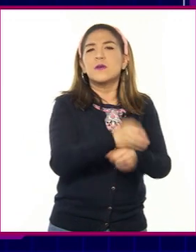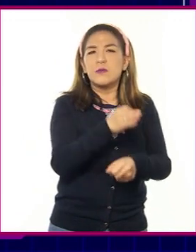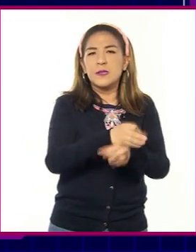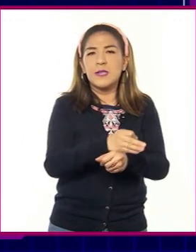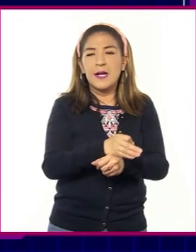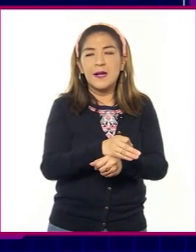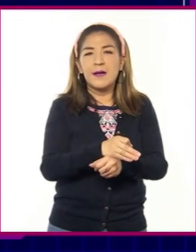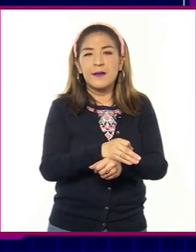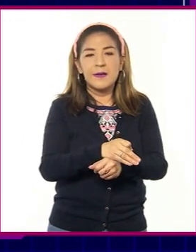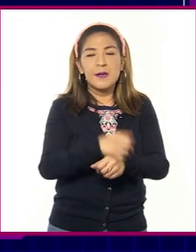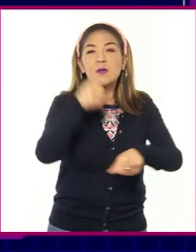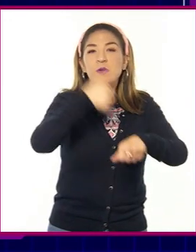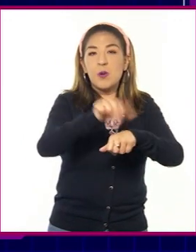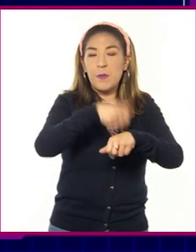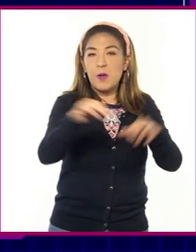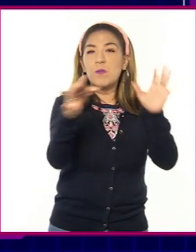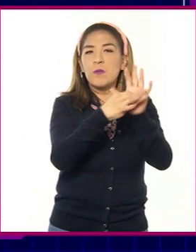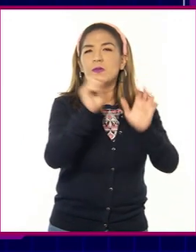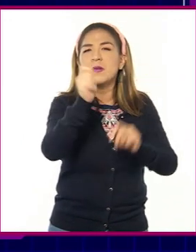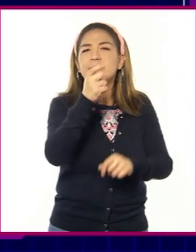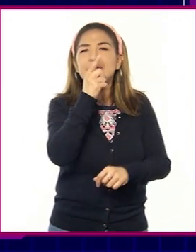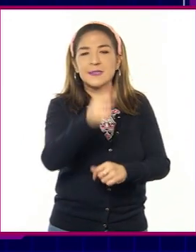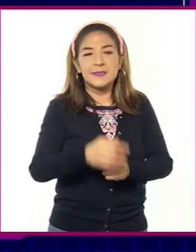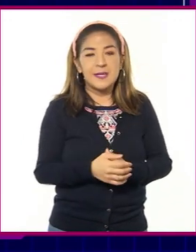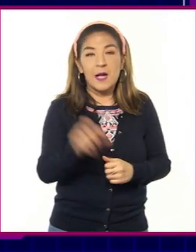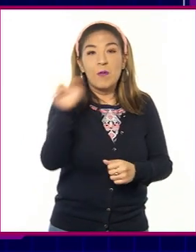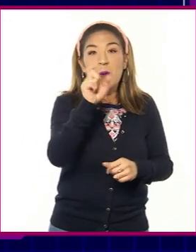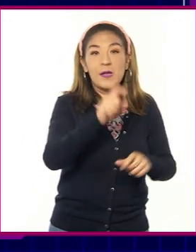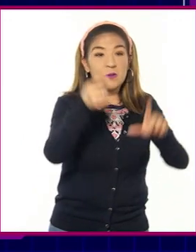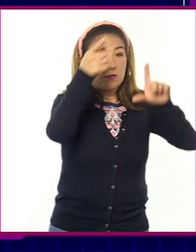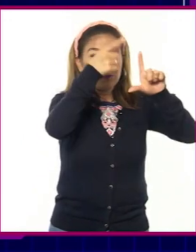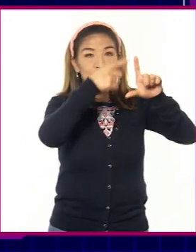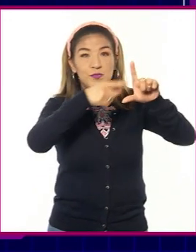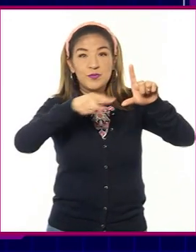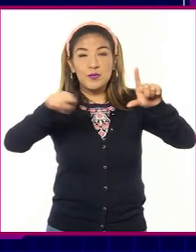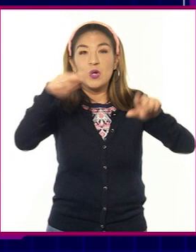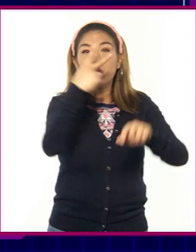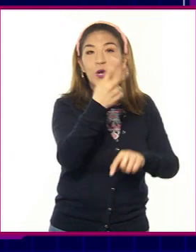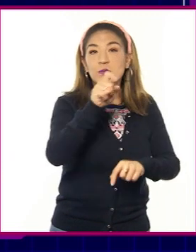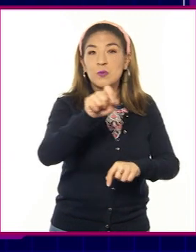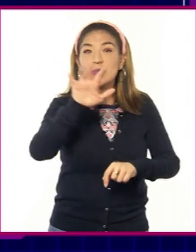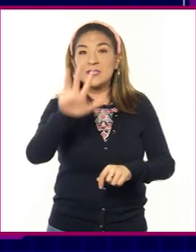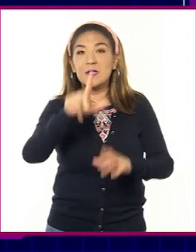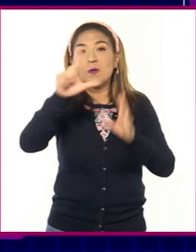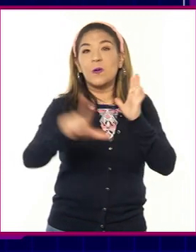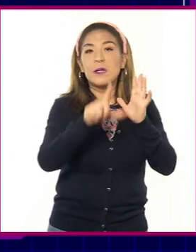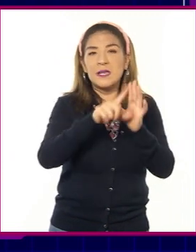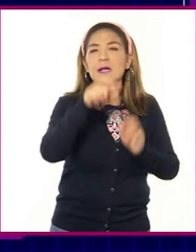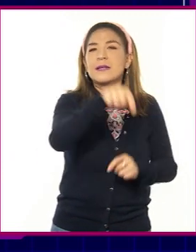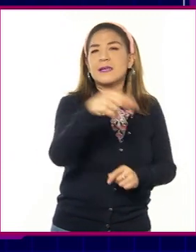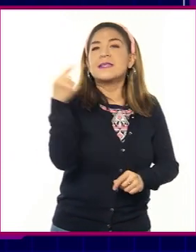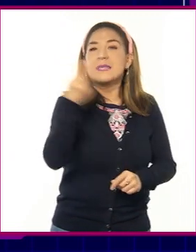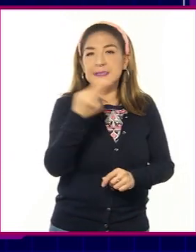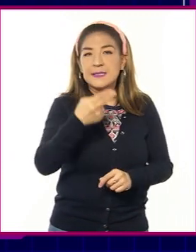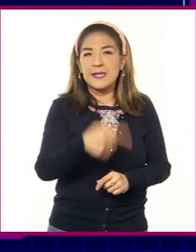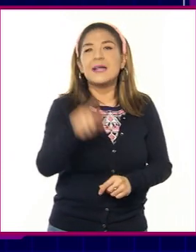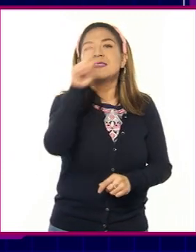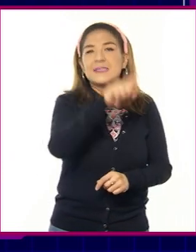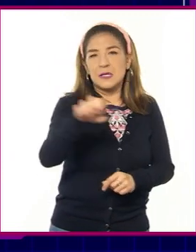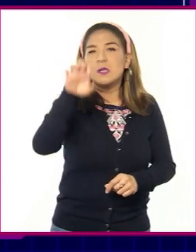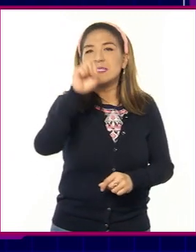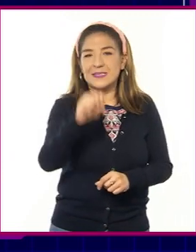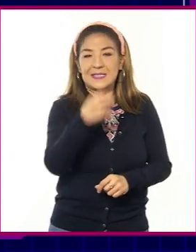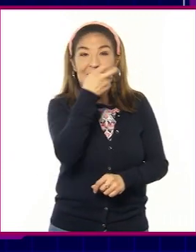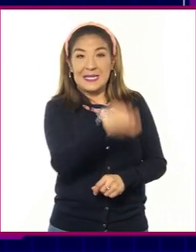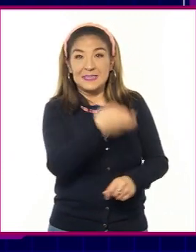esa coordenada indica que cuando los envases tienen una capacidad de 2.5 litros, se requieren 160 de